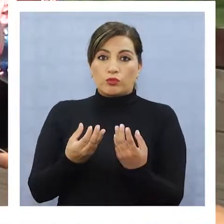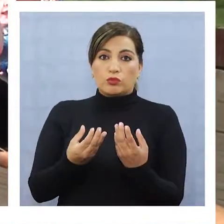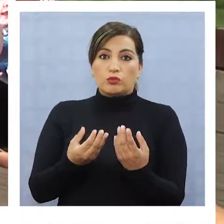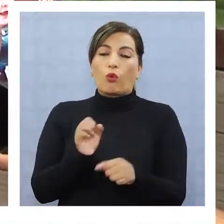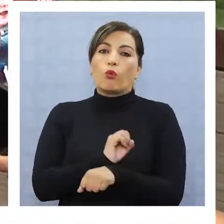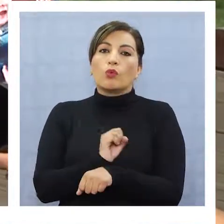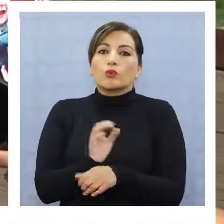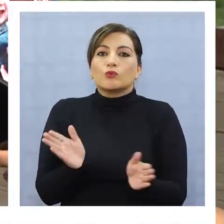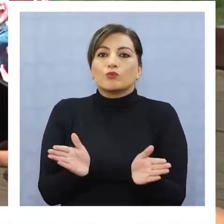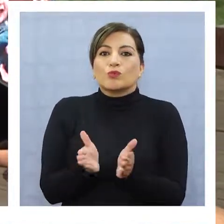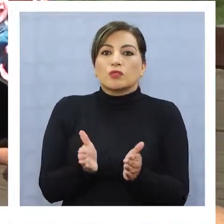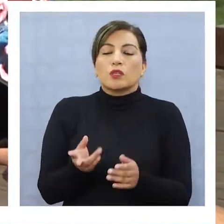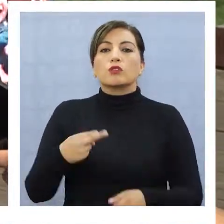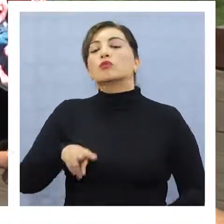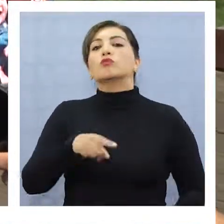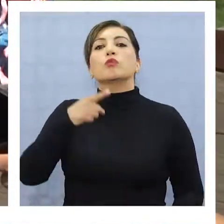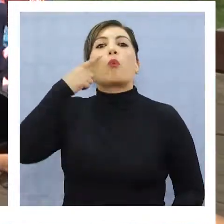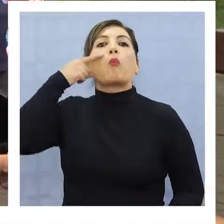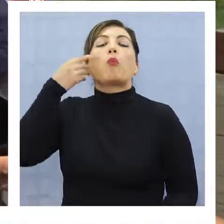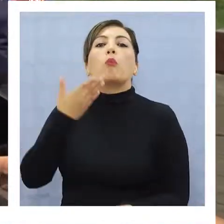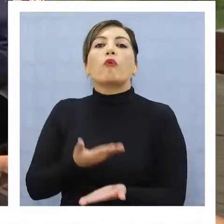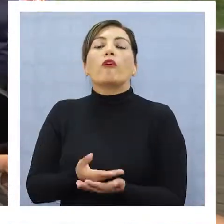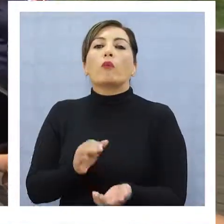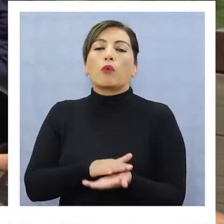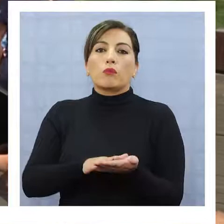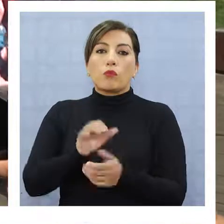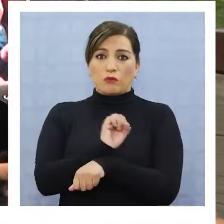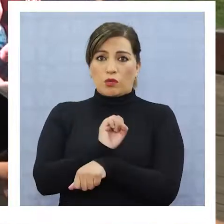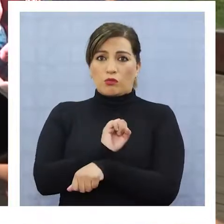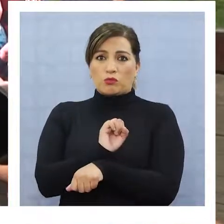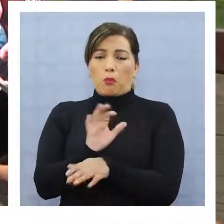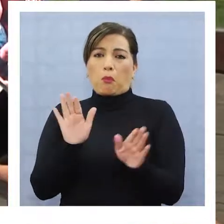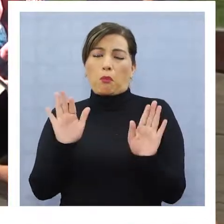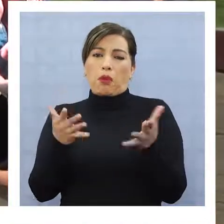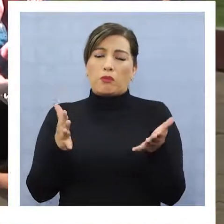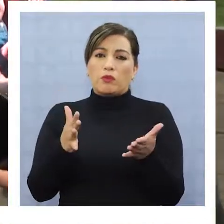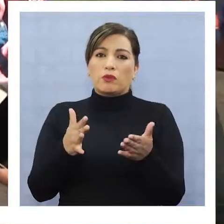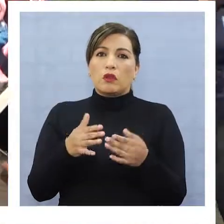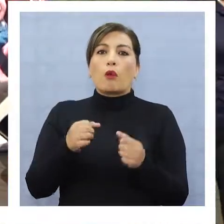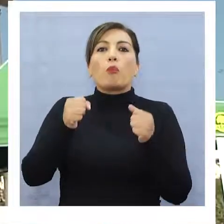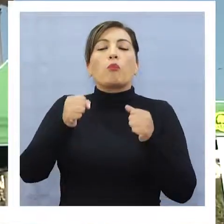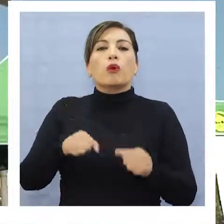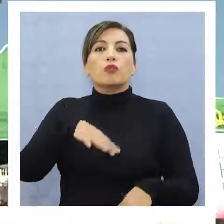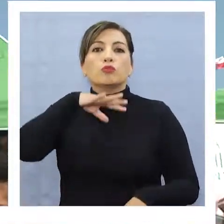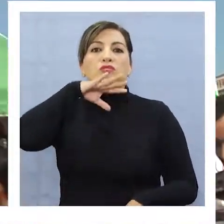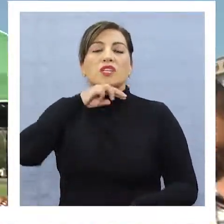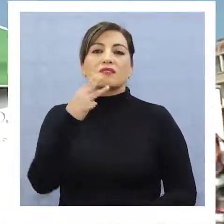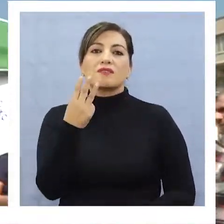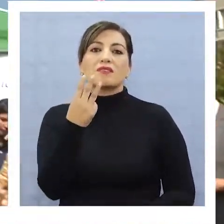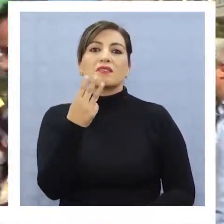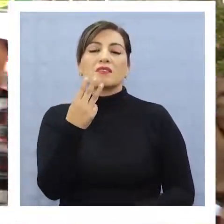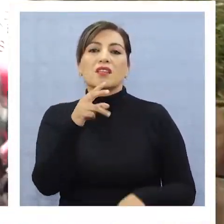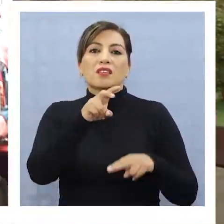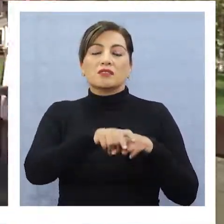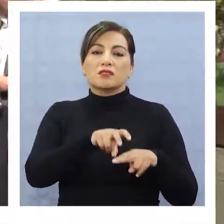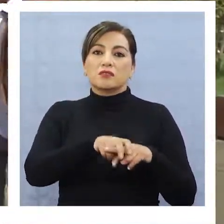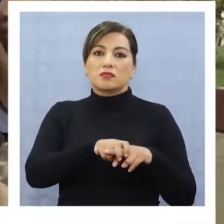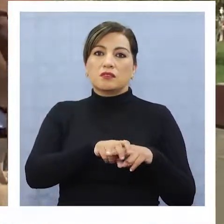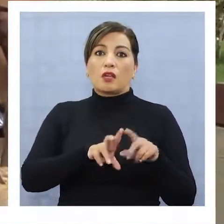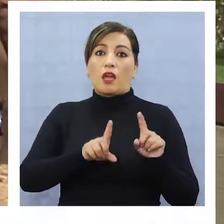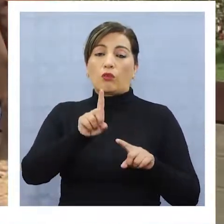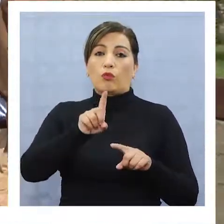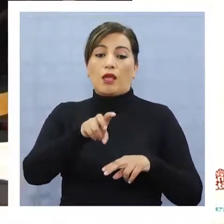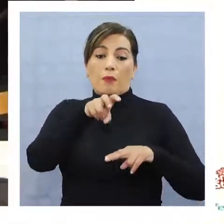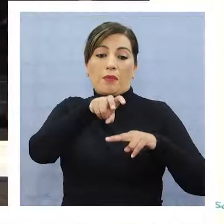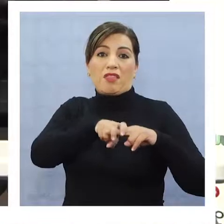vehículo pequeño. Nosotros hemos hecho prueba que en un vehículo mediano pueden caber tres sillas, algunas